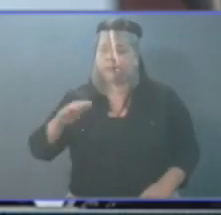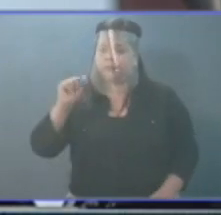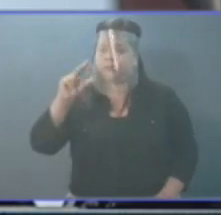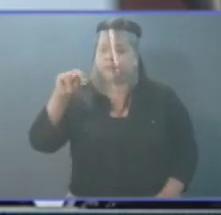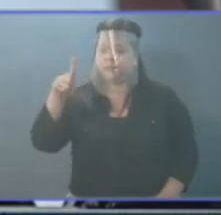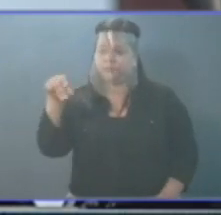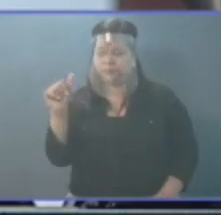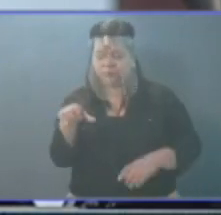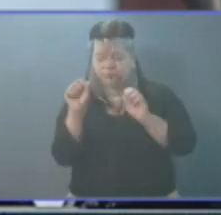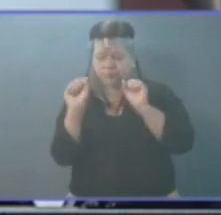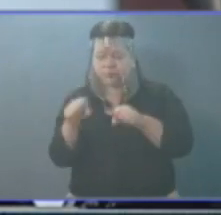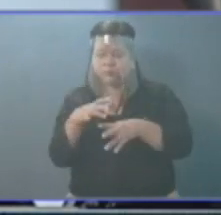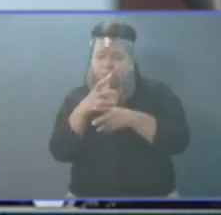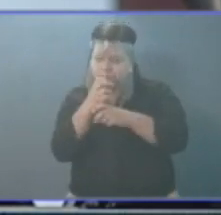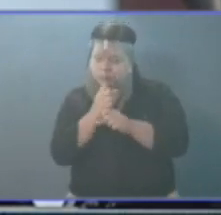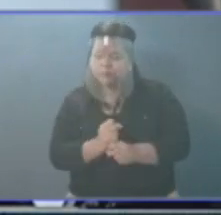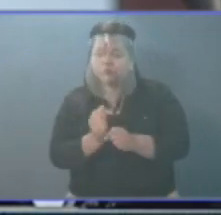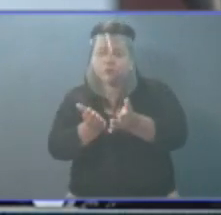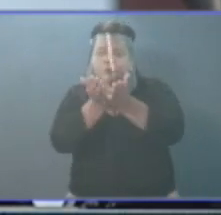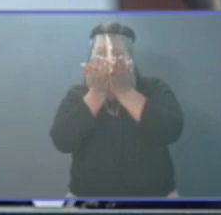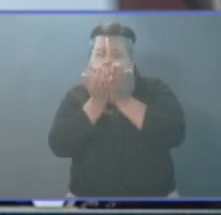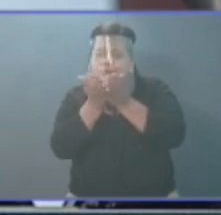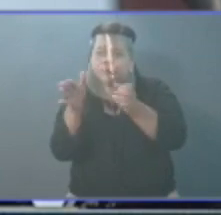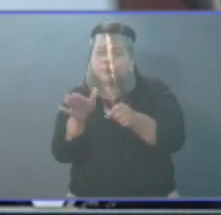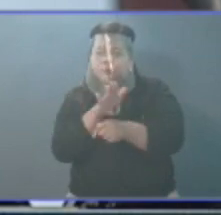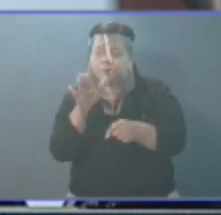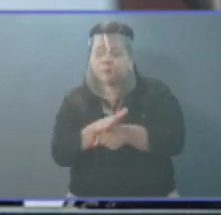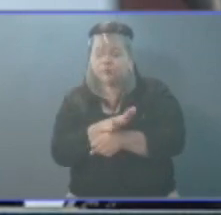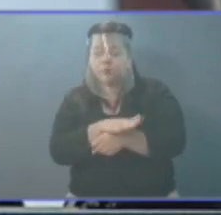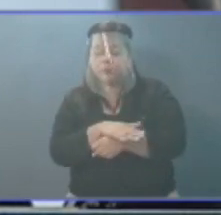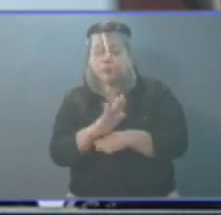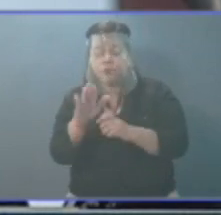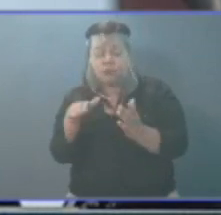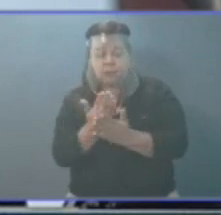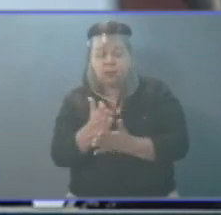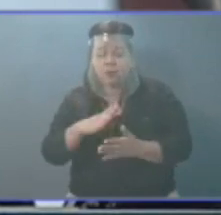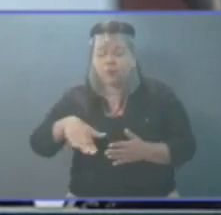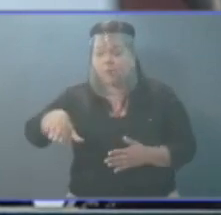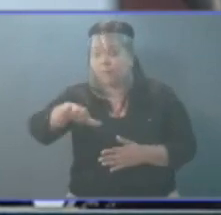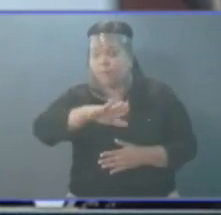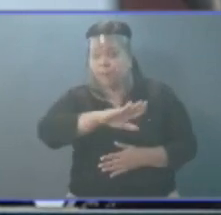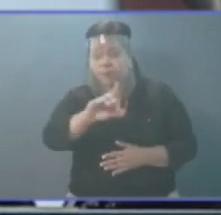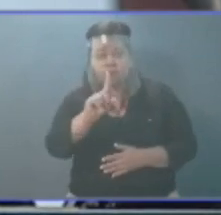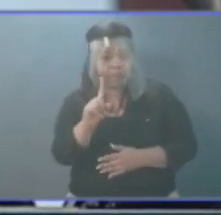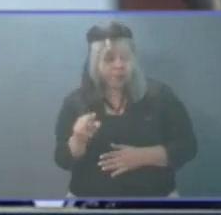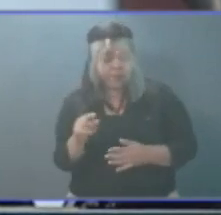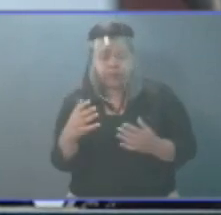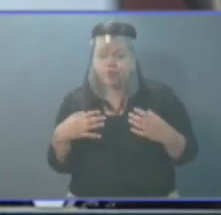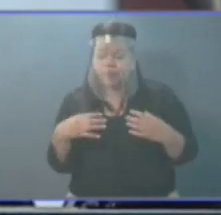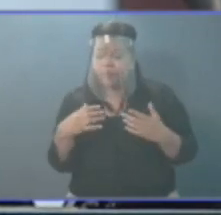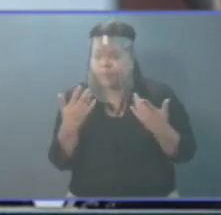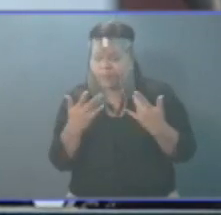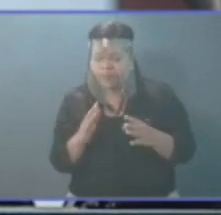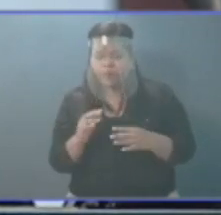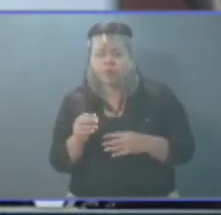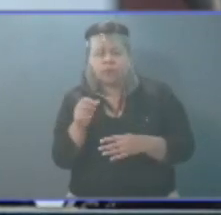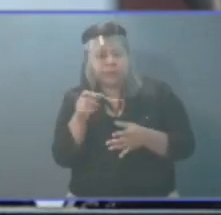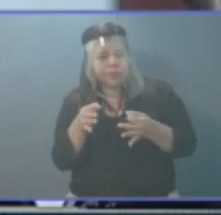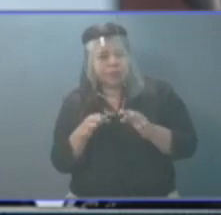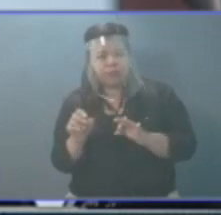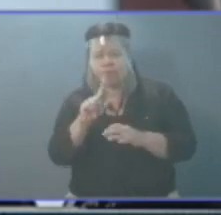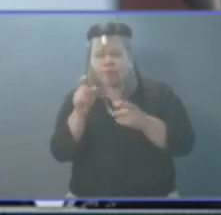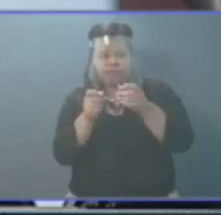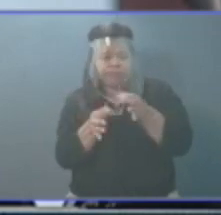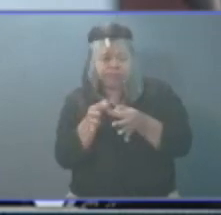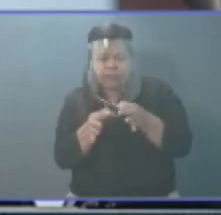el suministro y abastecimiento de agua potable en las zonas donde no la reciben o en los lugares donde se recibe de manera irregular,